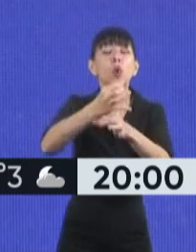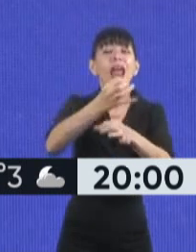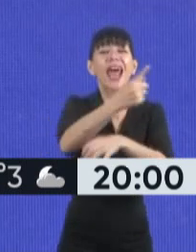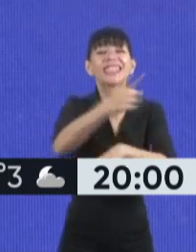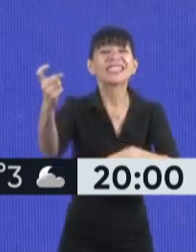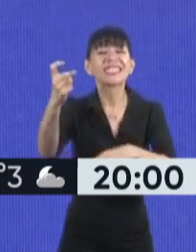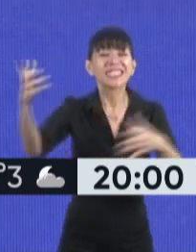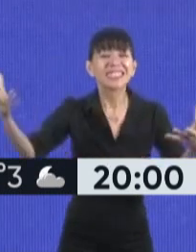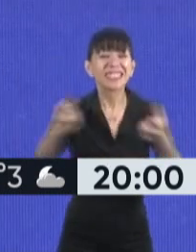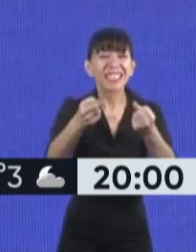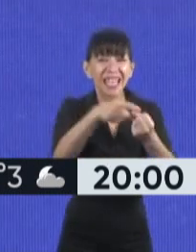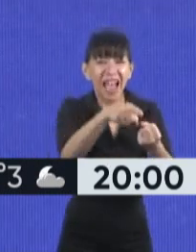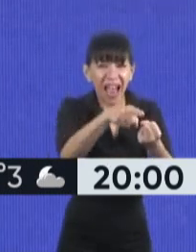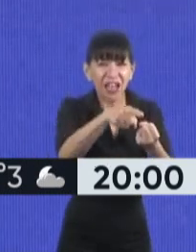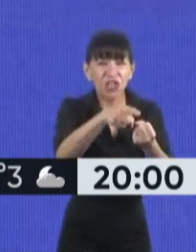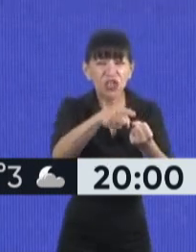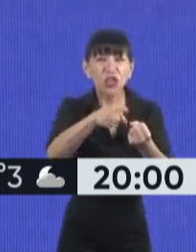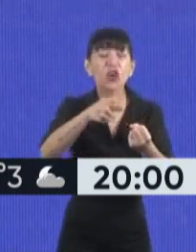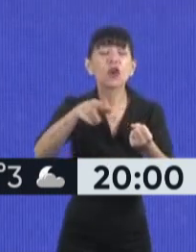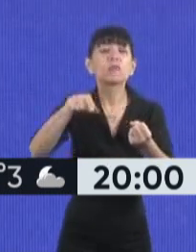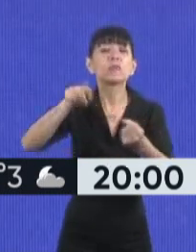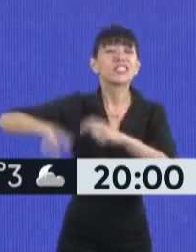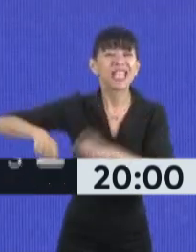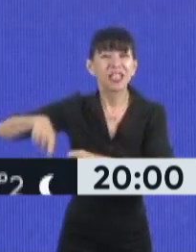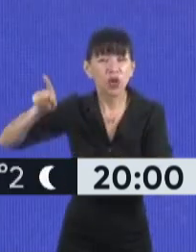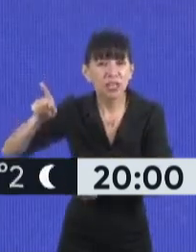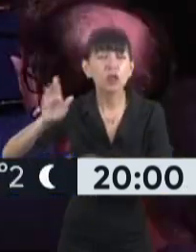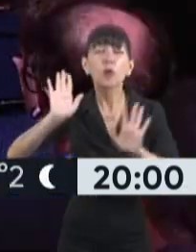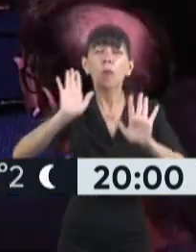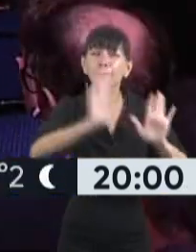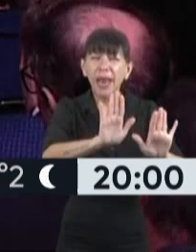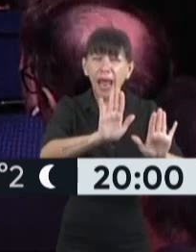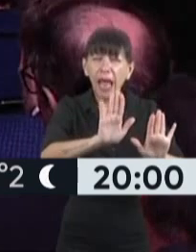Santiago del Estero. Pero parémonos un minuto en las universidades.